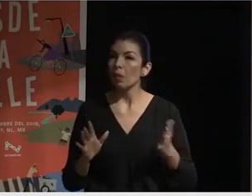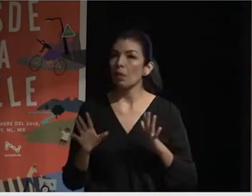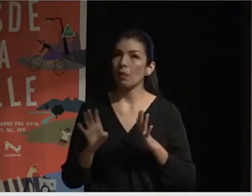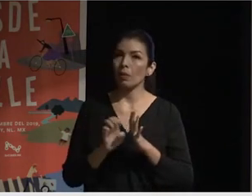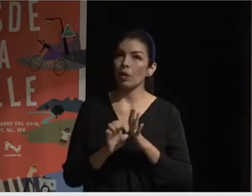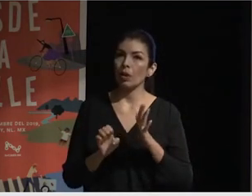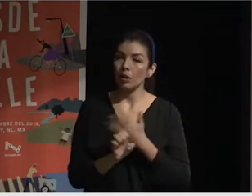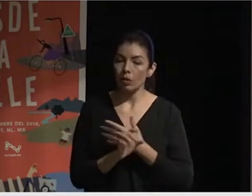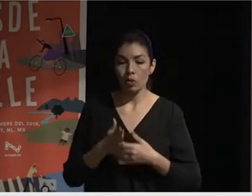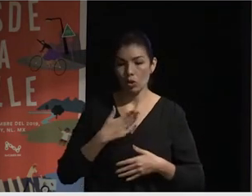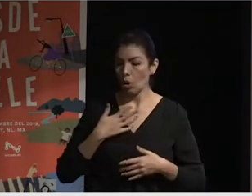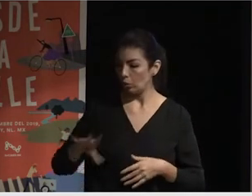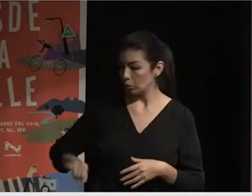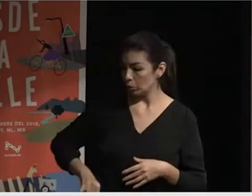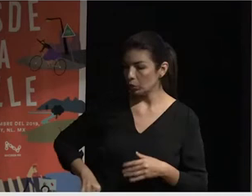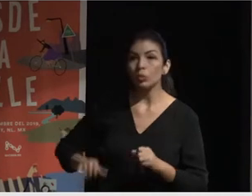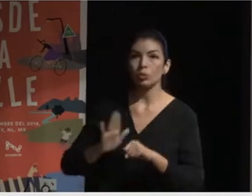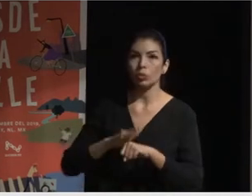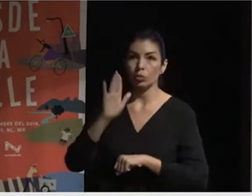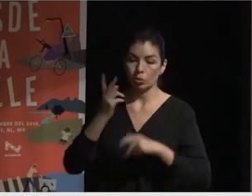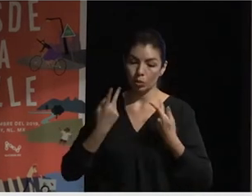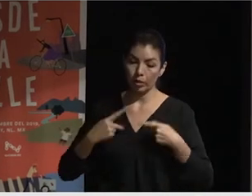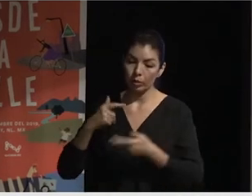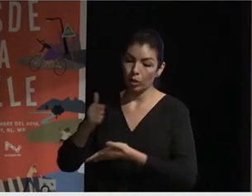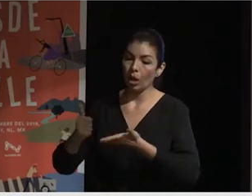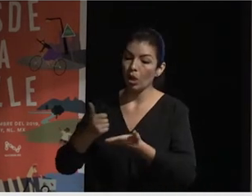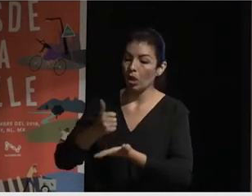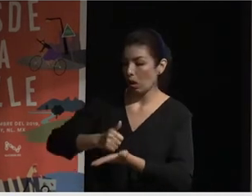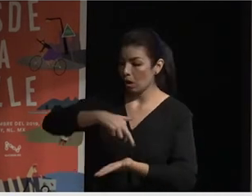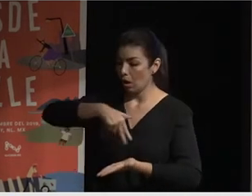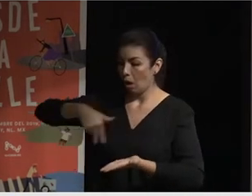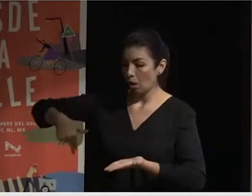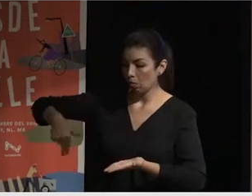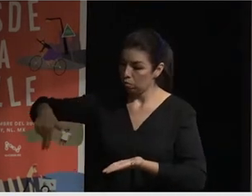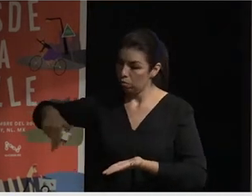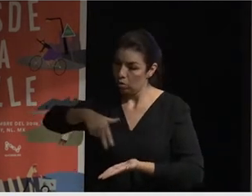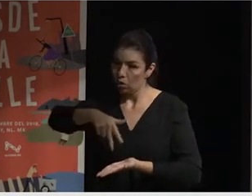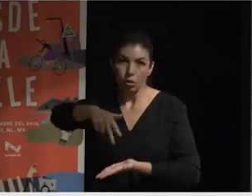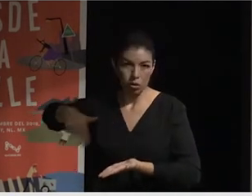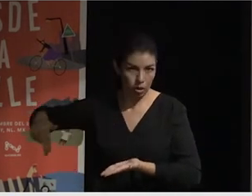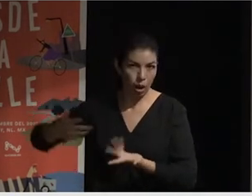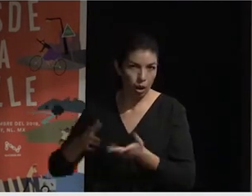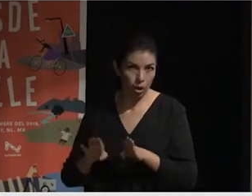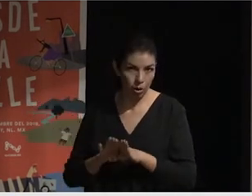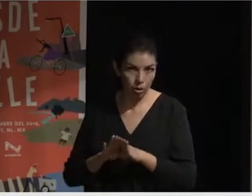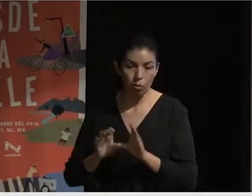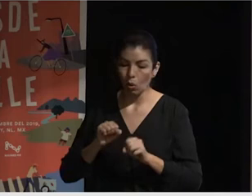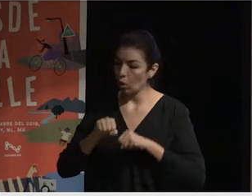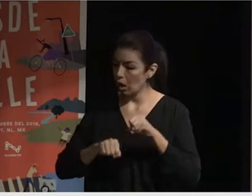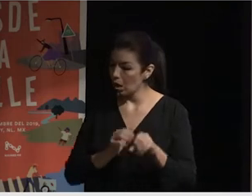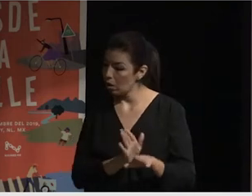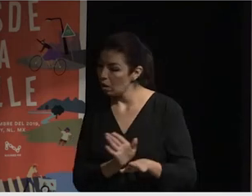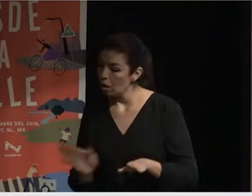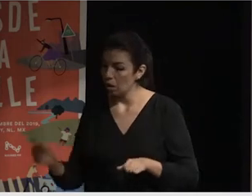en el espacio público y algunos casos como interesantes que he podido estudiar cercanamente en Ciudad de México. Por ejemplo, uno de ellos es cuando